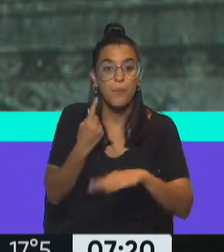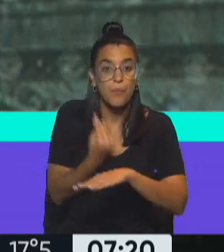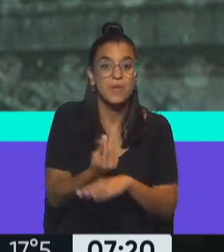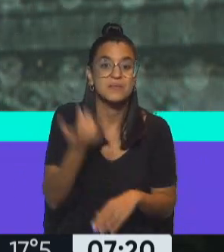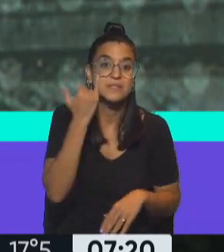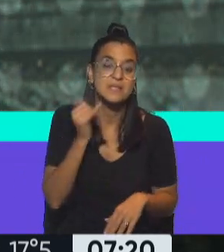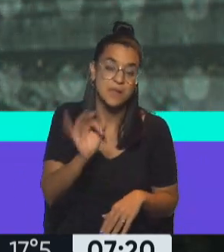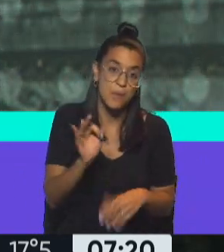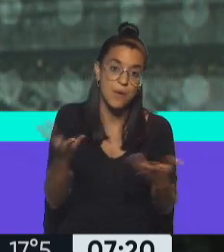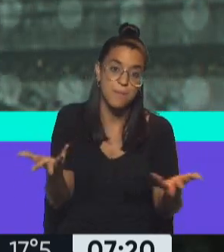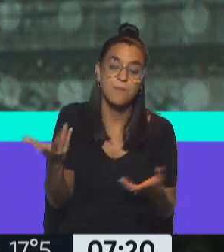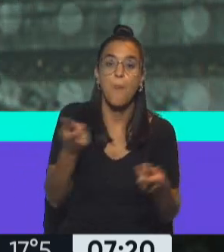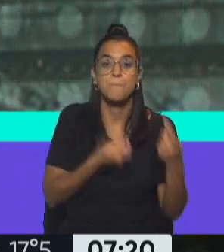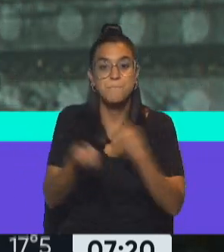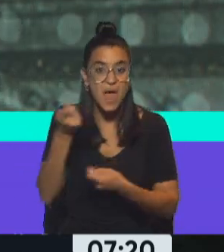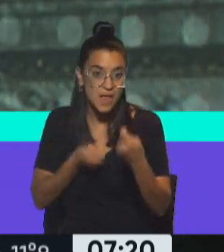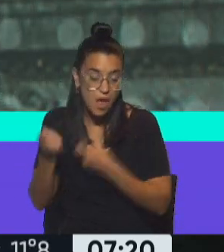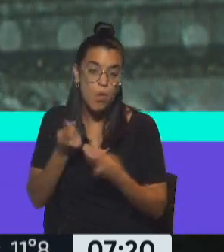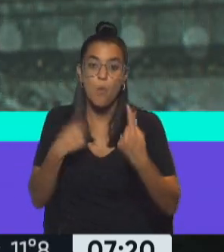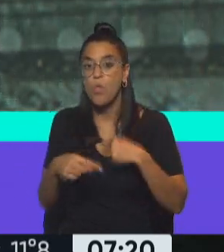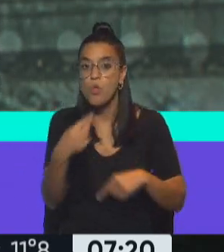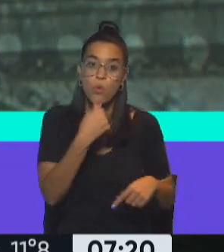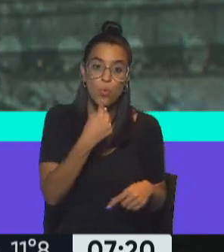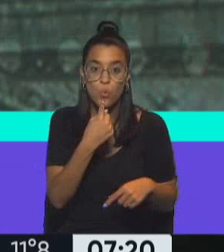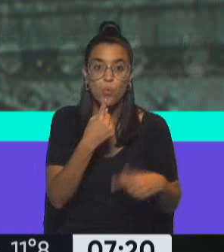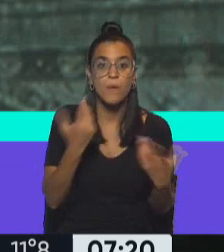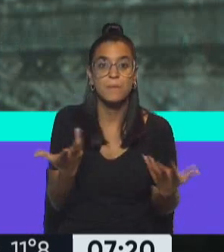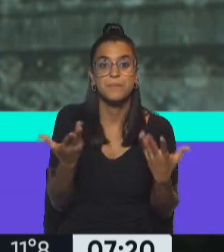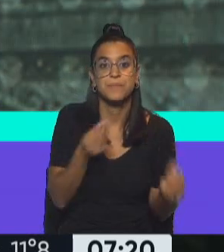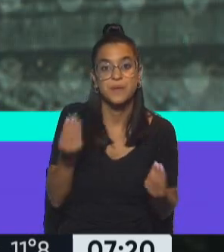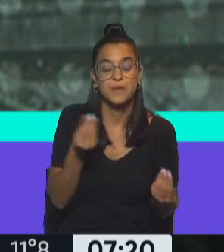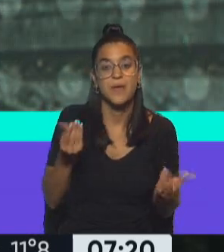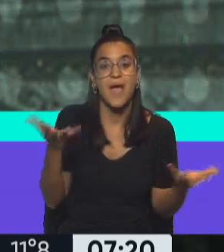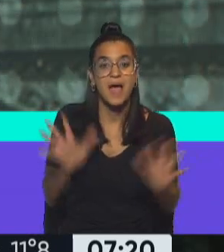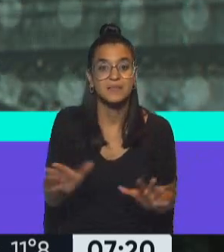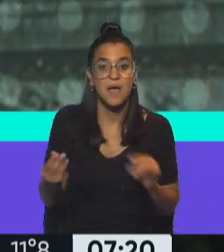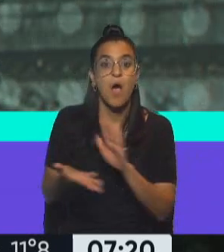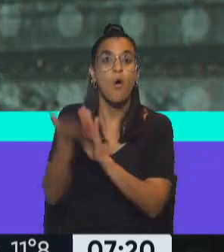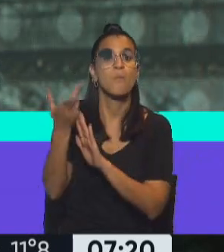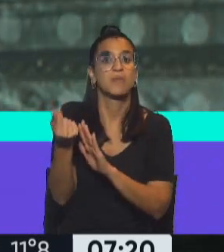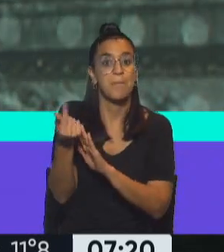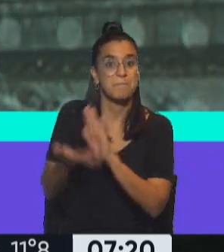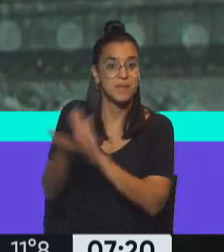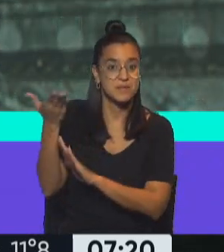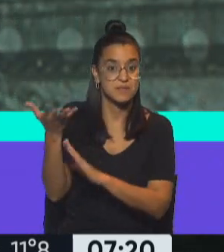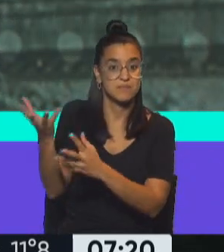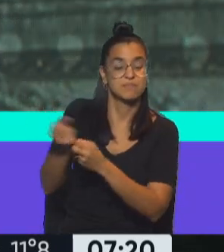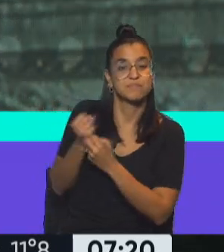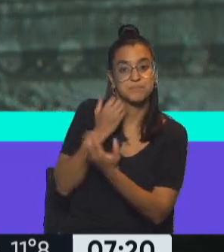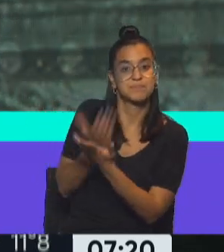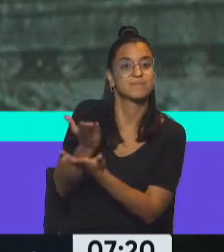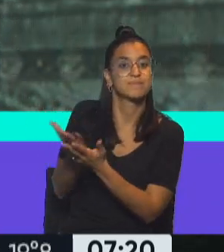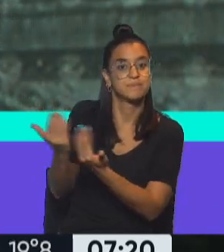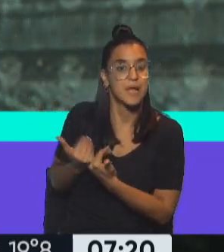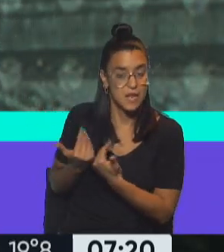ya sabemos que muchas veces los mercados, cuando hay incertidumbre, lo que tienden a hacer es aumentar los precios y retraer la oferta. Es decir,